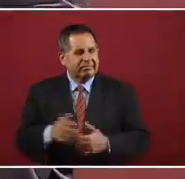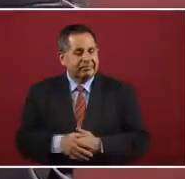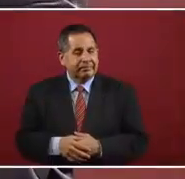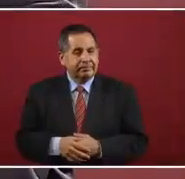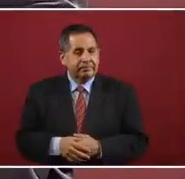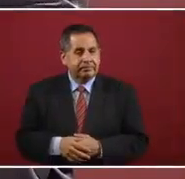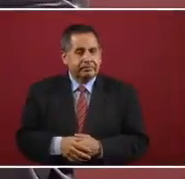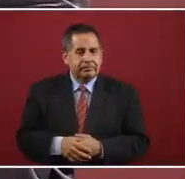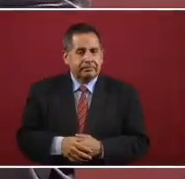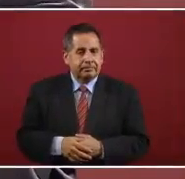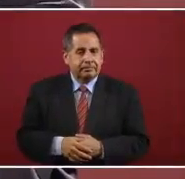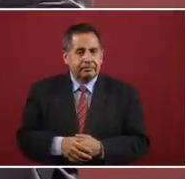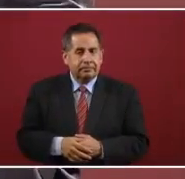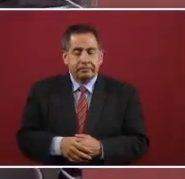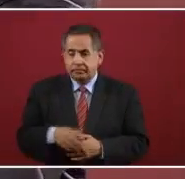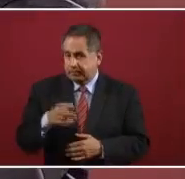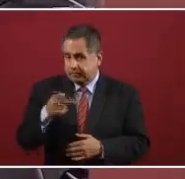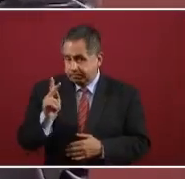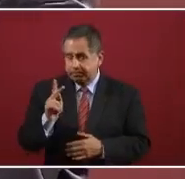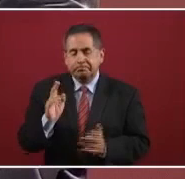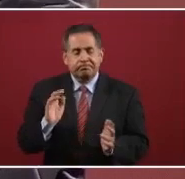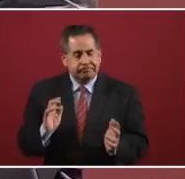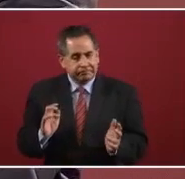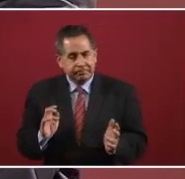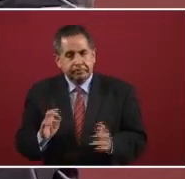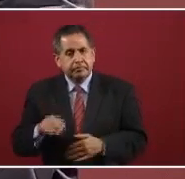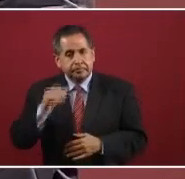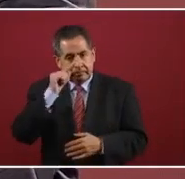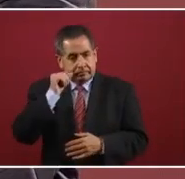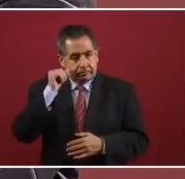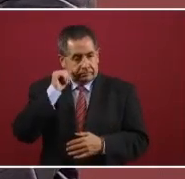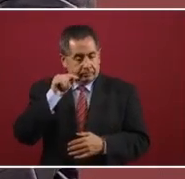Bueno, pero ya ayer